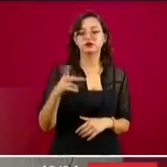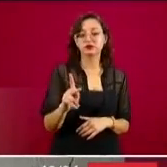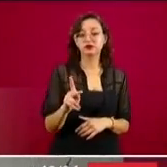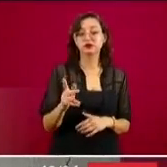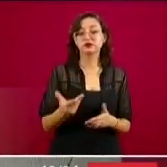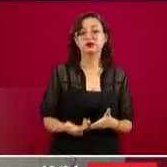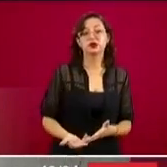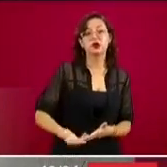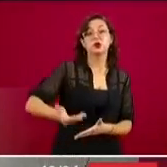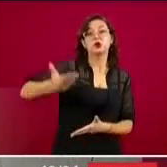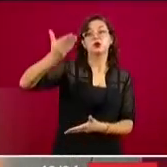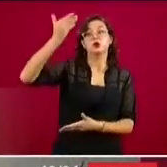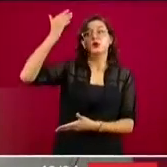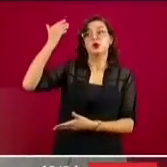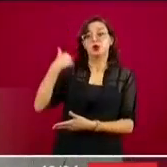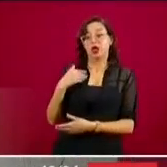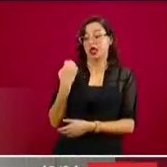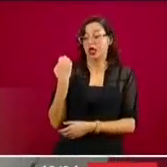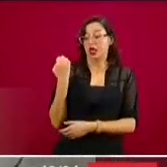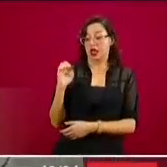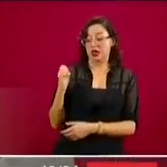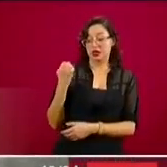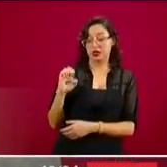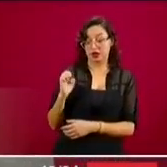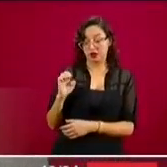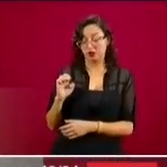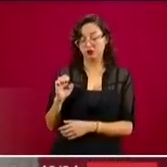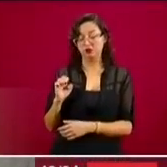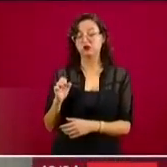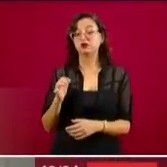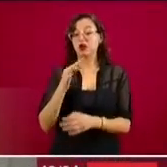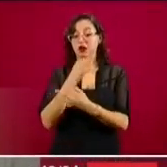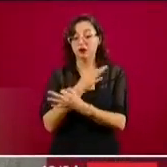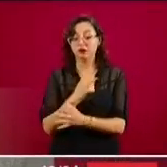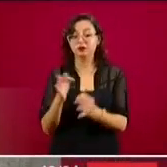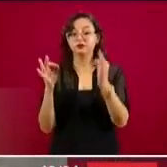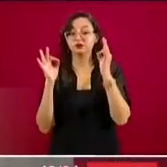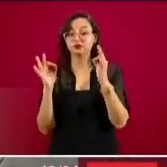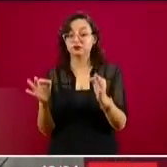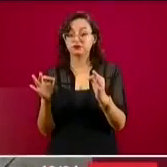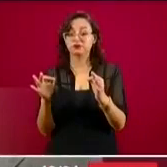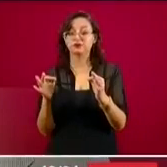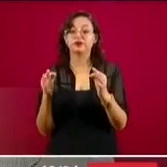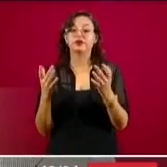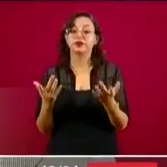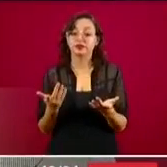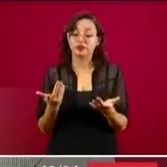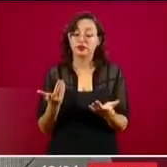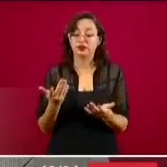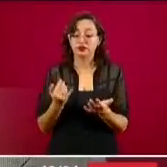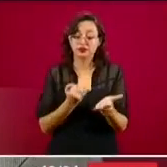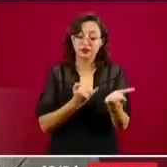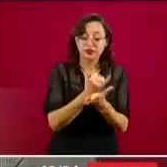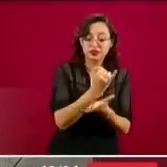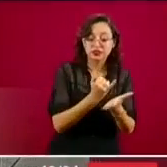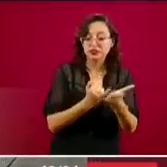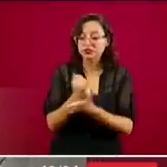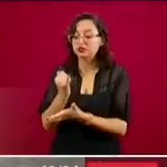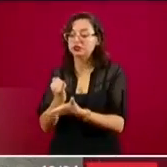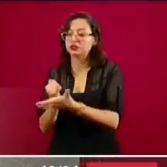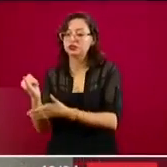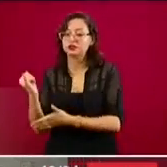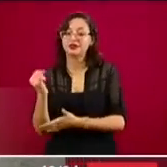enero indicamos que también había intervenciones que dependen de la intensidad de transmisión de la